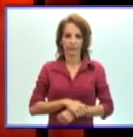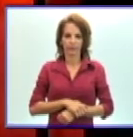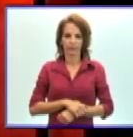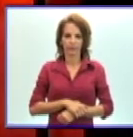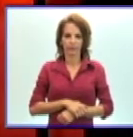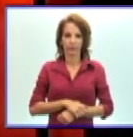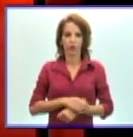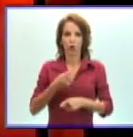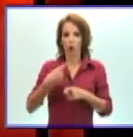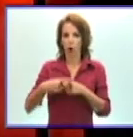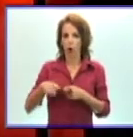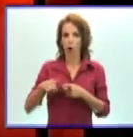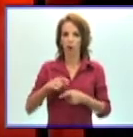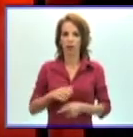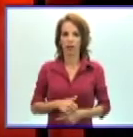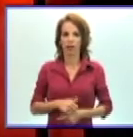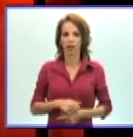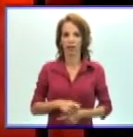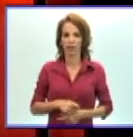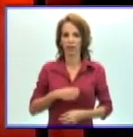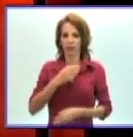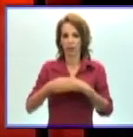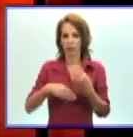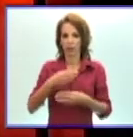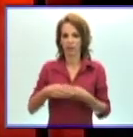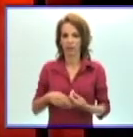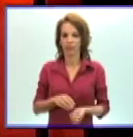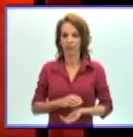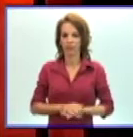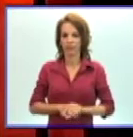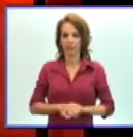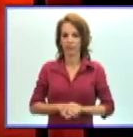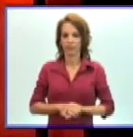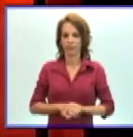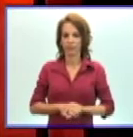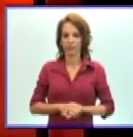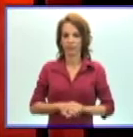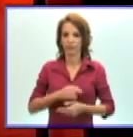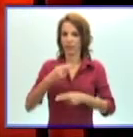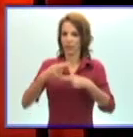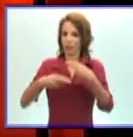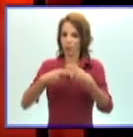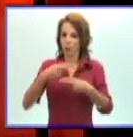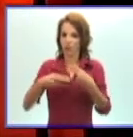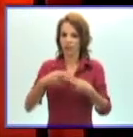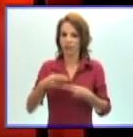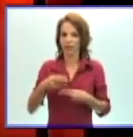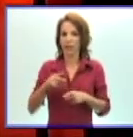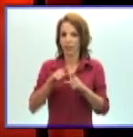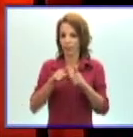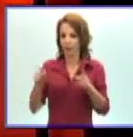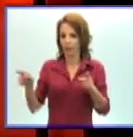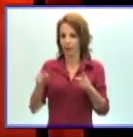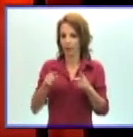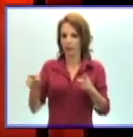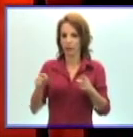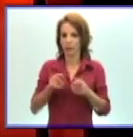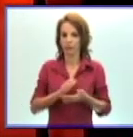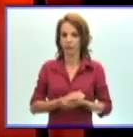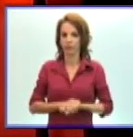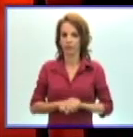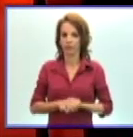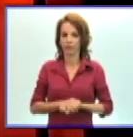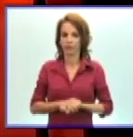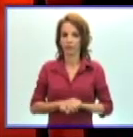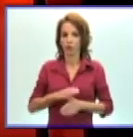Otra de las dificultades que uno realiza cuando vamos a realizar una medición está cómo nos